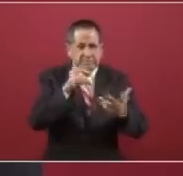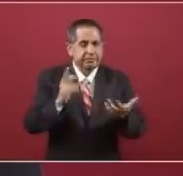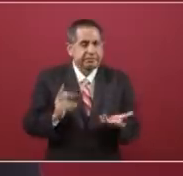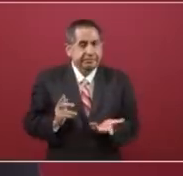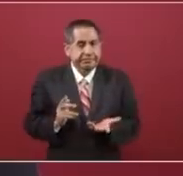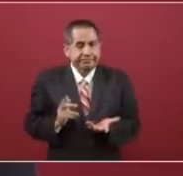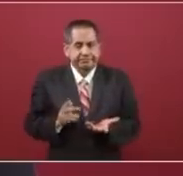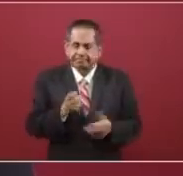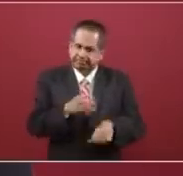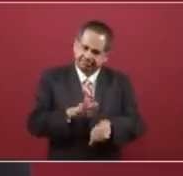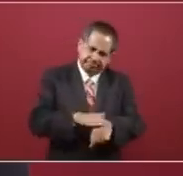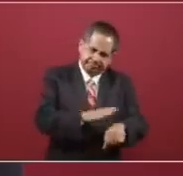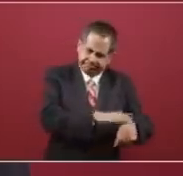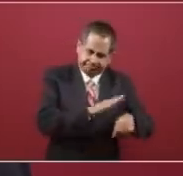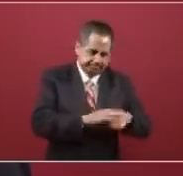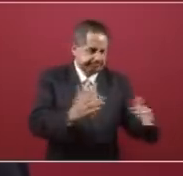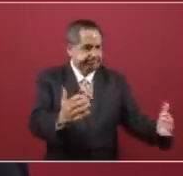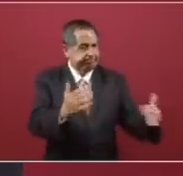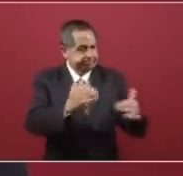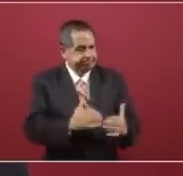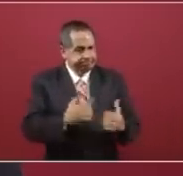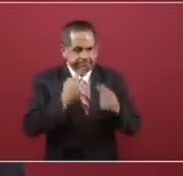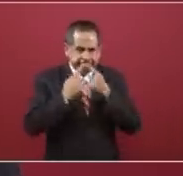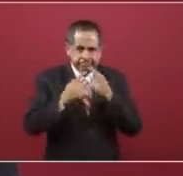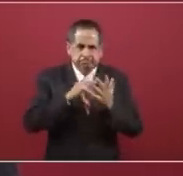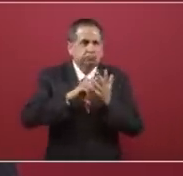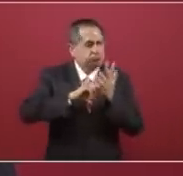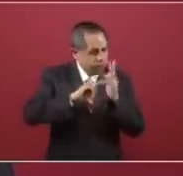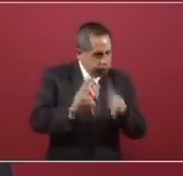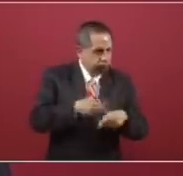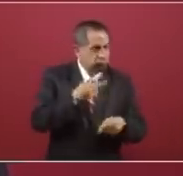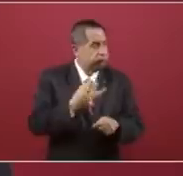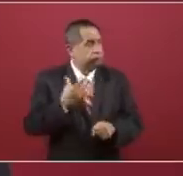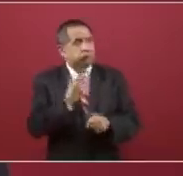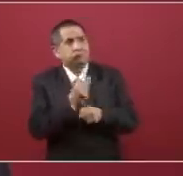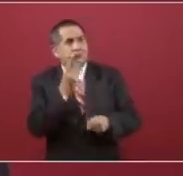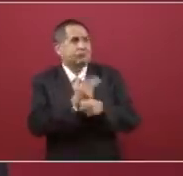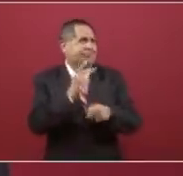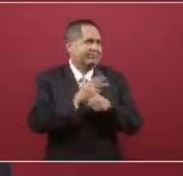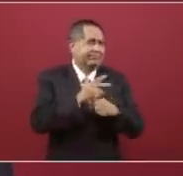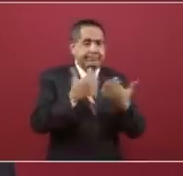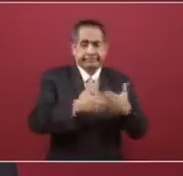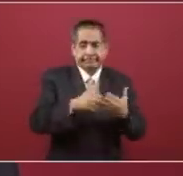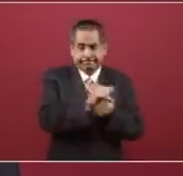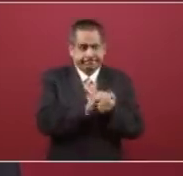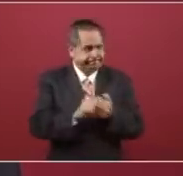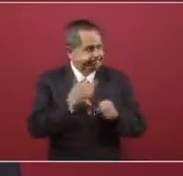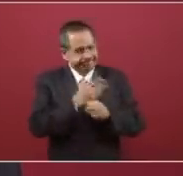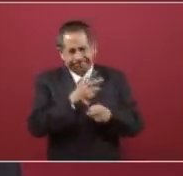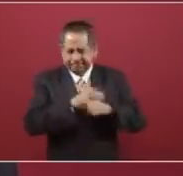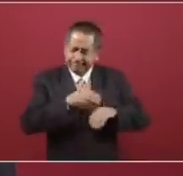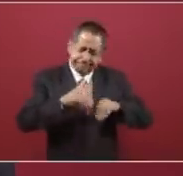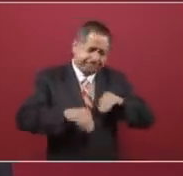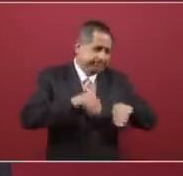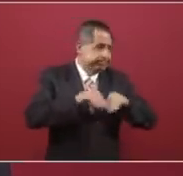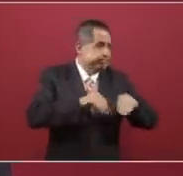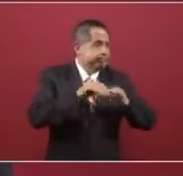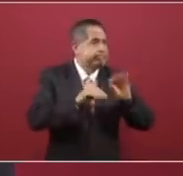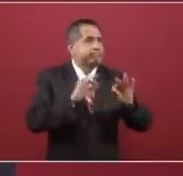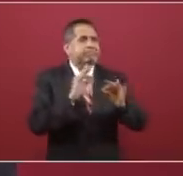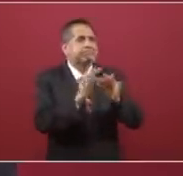estamos convocando para la rehabilitación de estas refinerías y